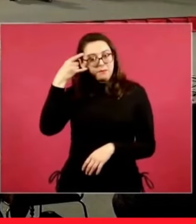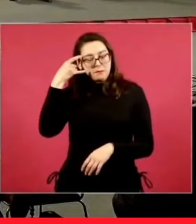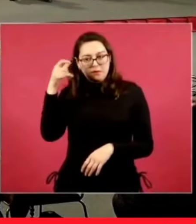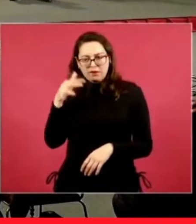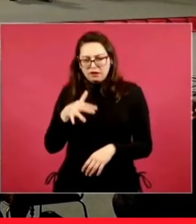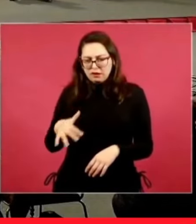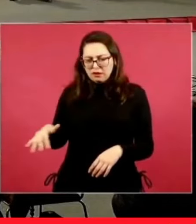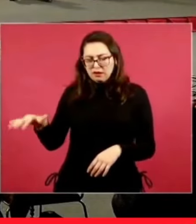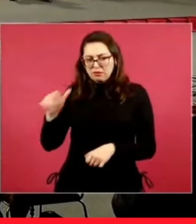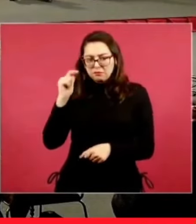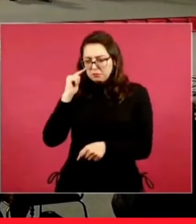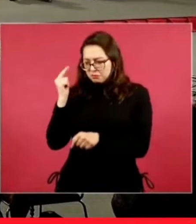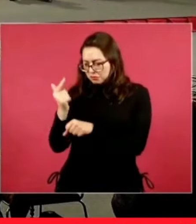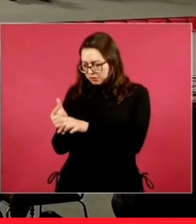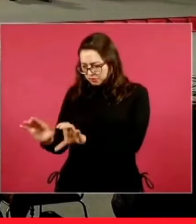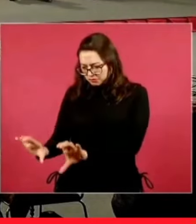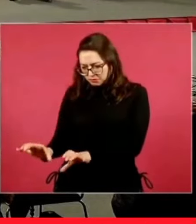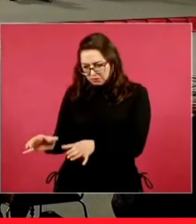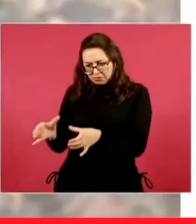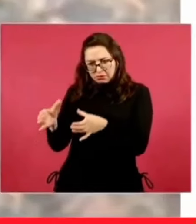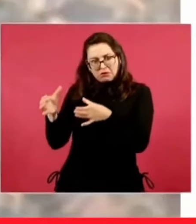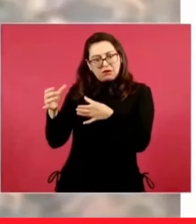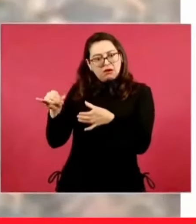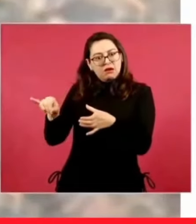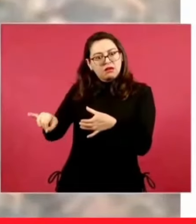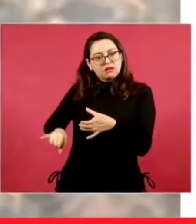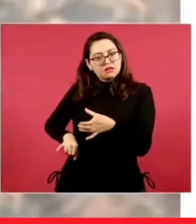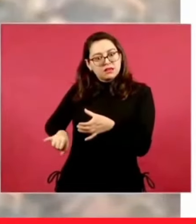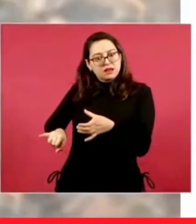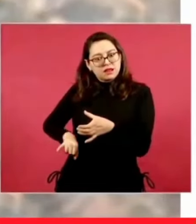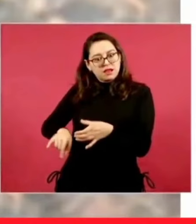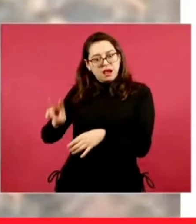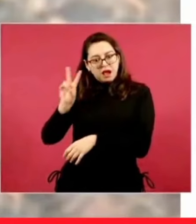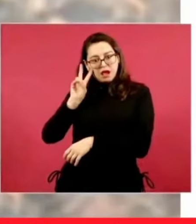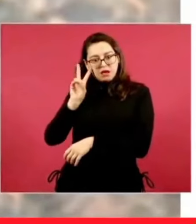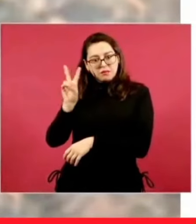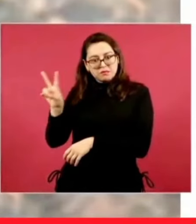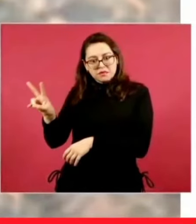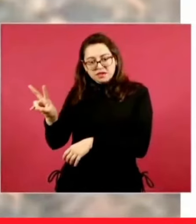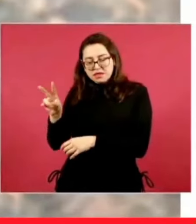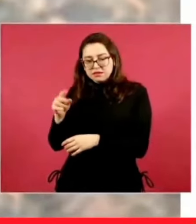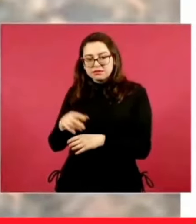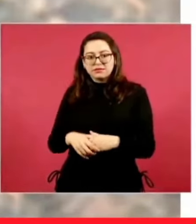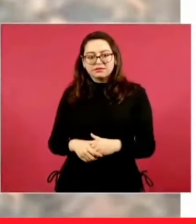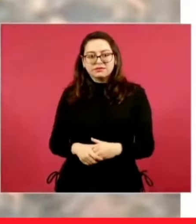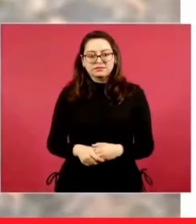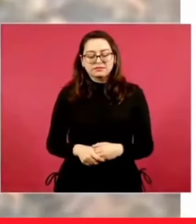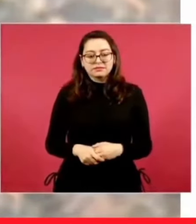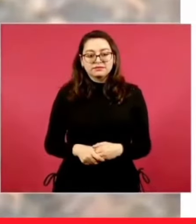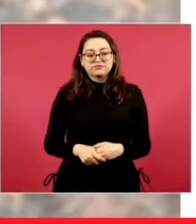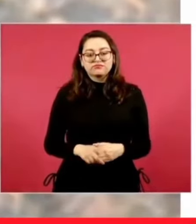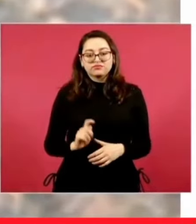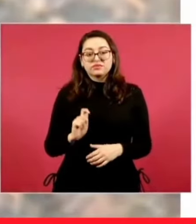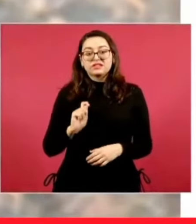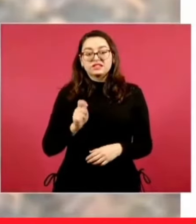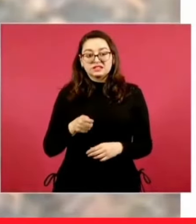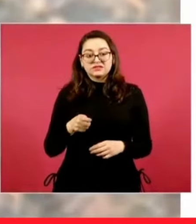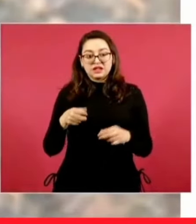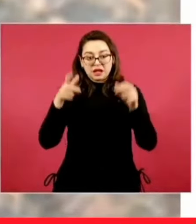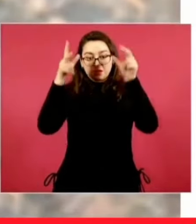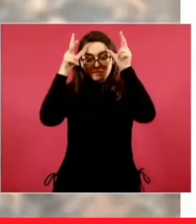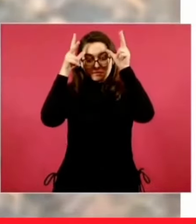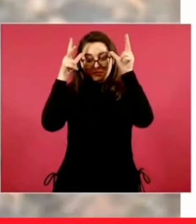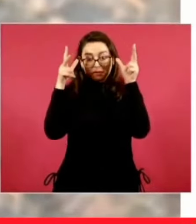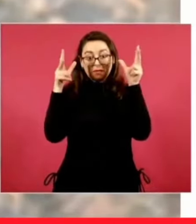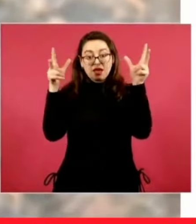hemos recuperado esta interesante escultura en piedra. Si pueden ustedes observar, se trata de un venado sacrificado,